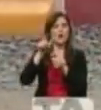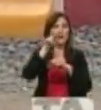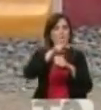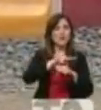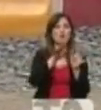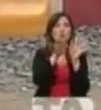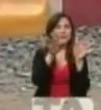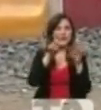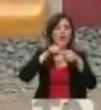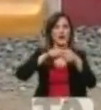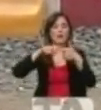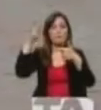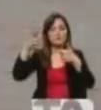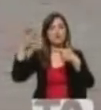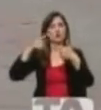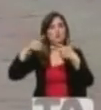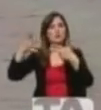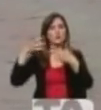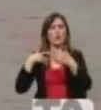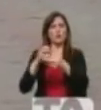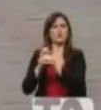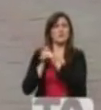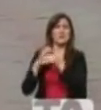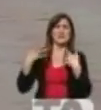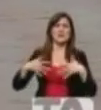inspector general y otros profesores, los obligaban